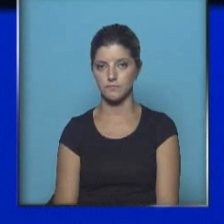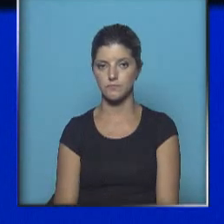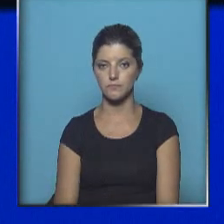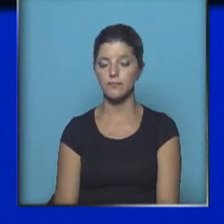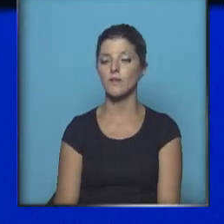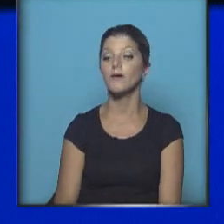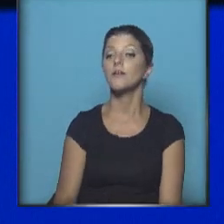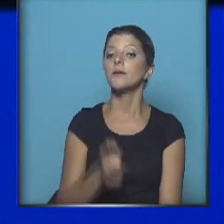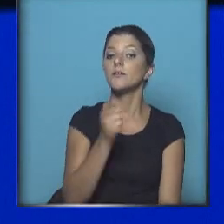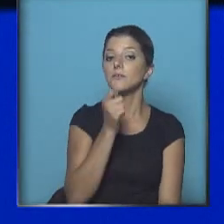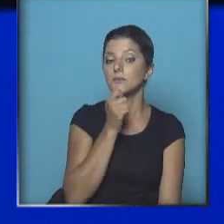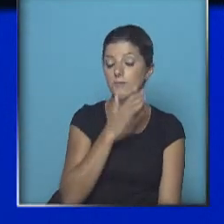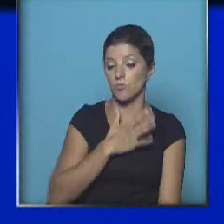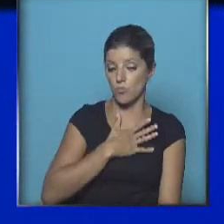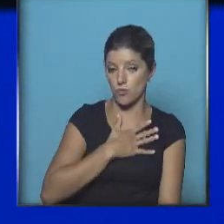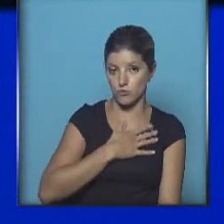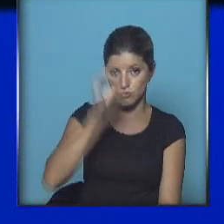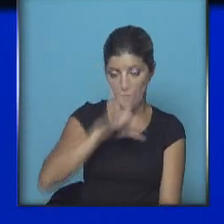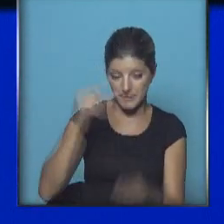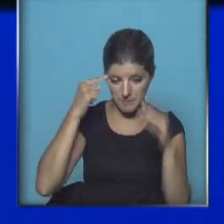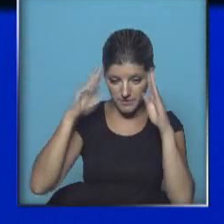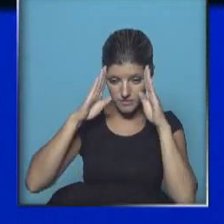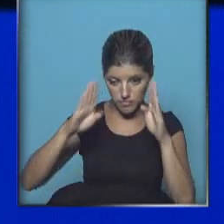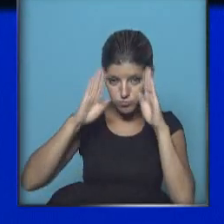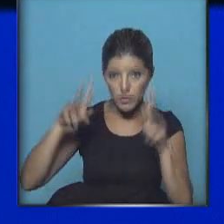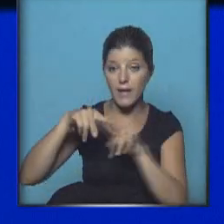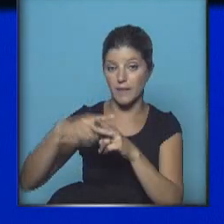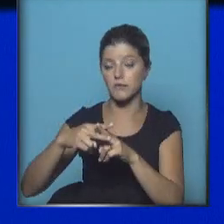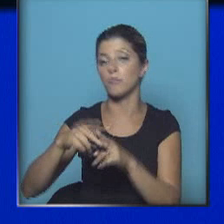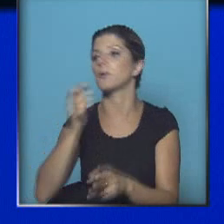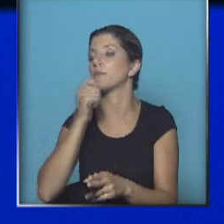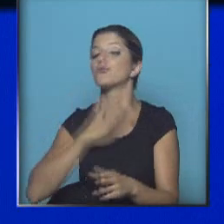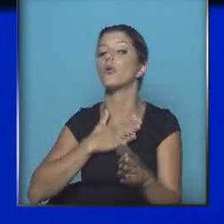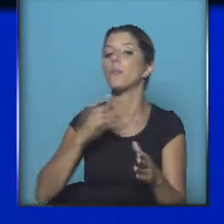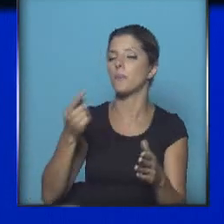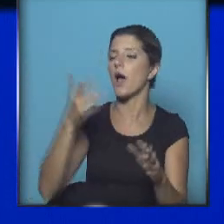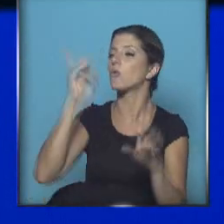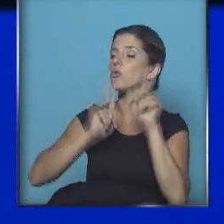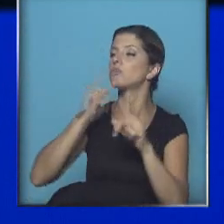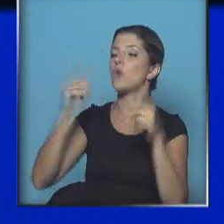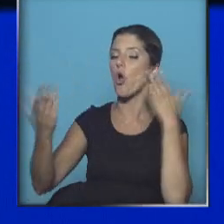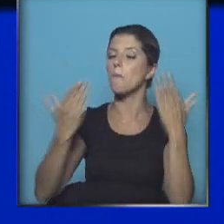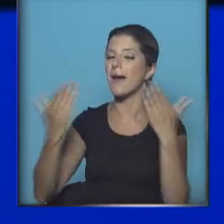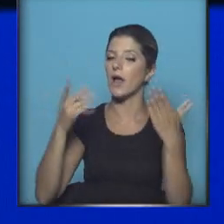si uno se atiene nada más que a los elementos de la causa, nosotros tenemos, por ejemplo, la comparación que se ha hecho con el caso